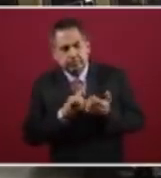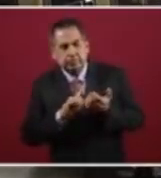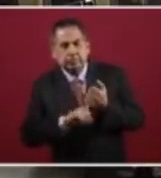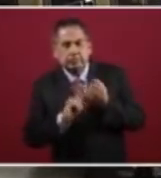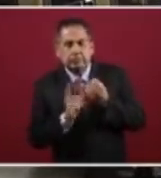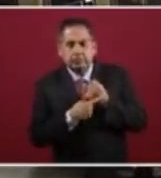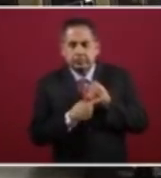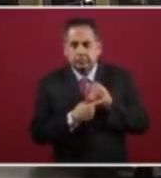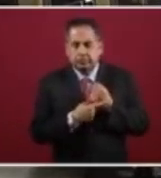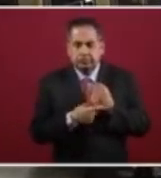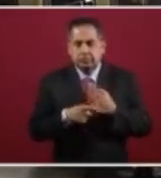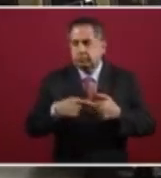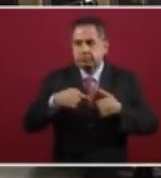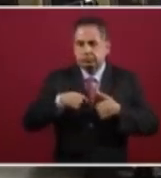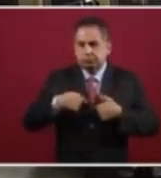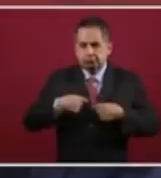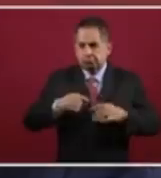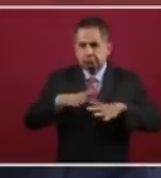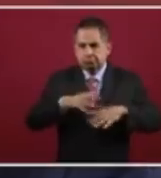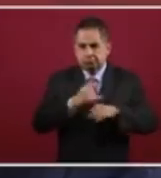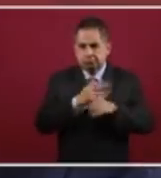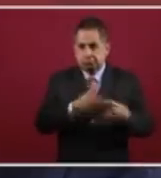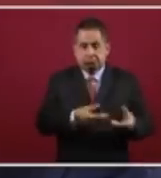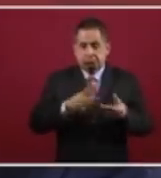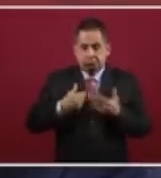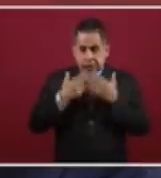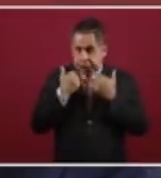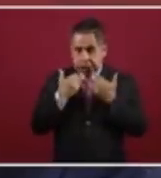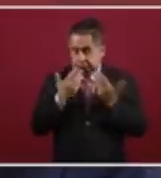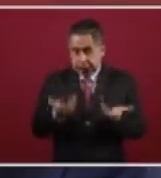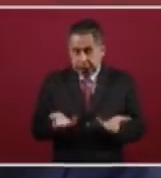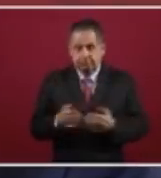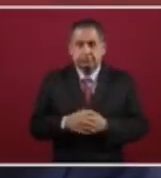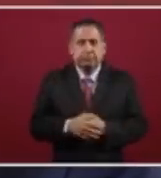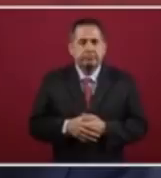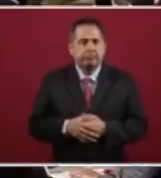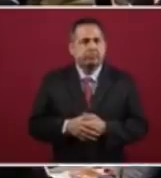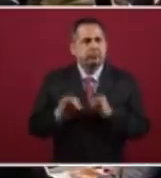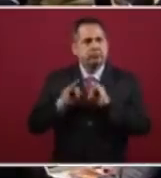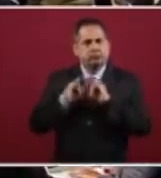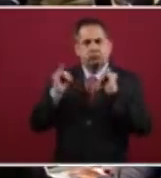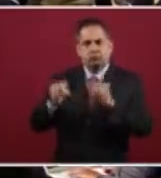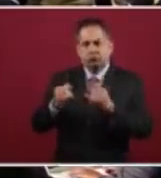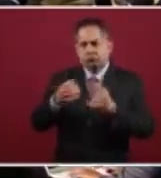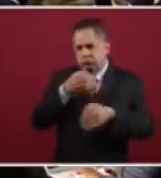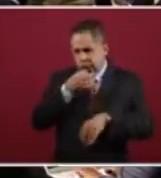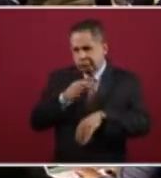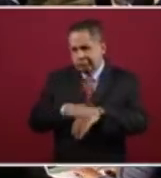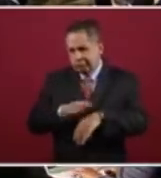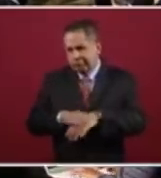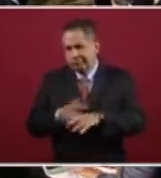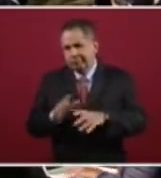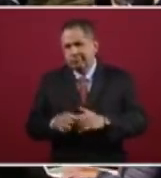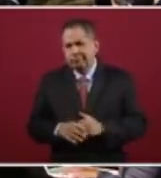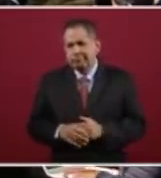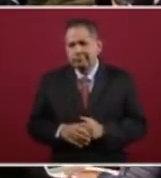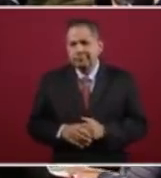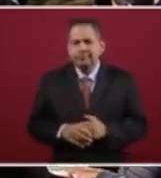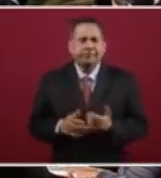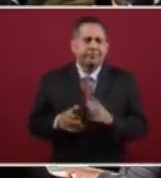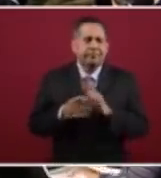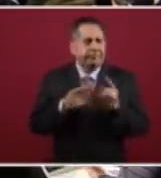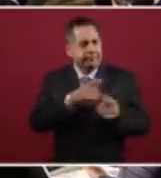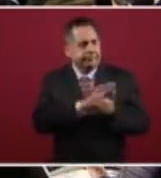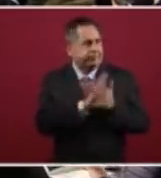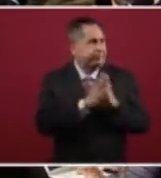No tengo yo más información. En estas reuniones de gabinete no le han sí, informado. Toda vez que pues todo, ellos